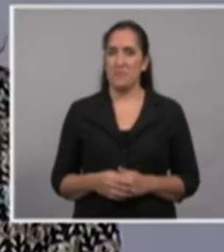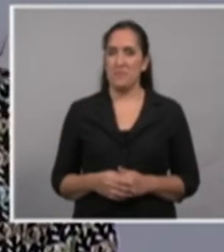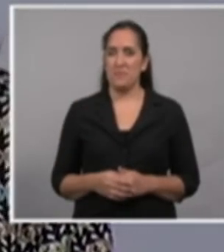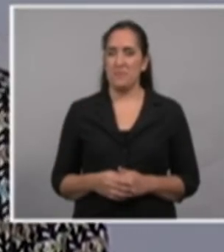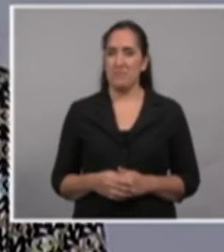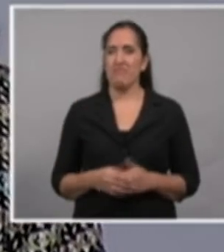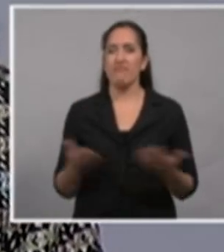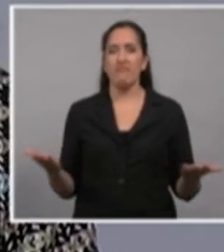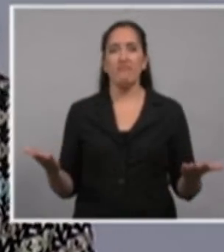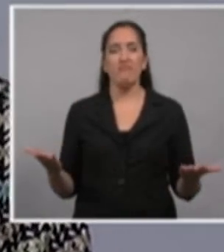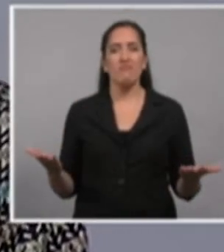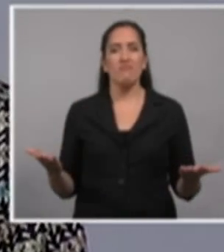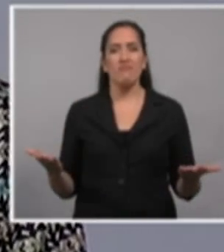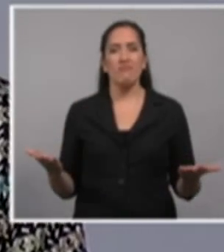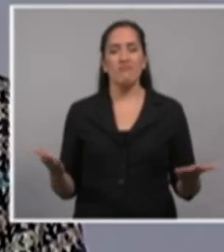quiero,